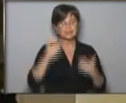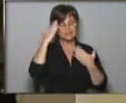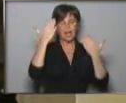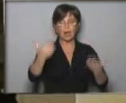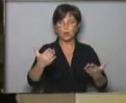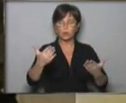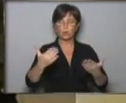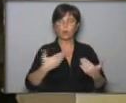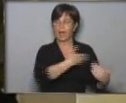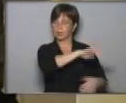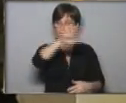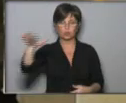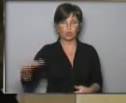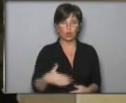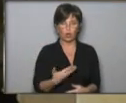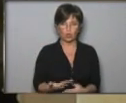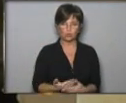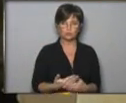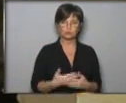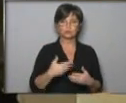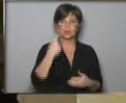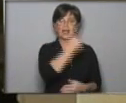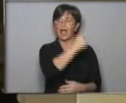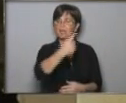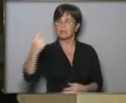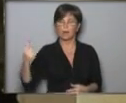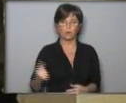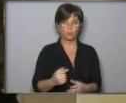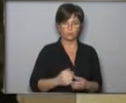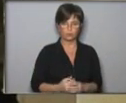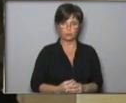Saludo cordialmente a cada uno de ustedes.